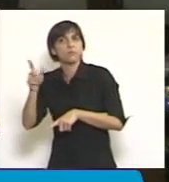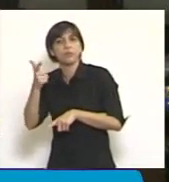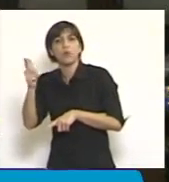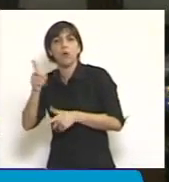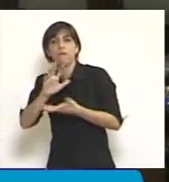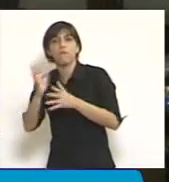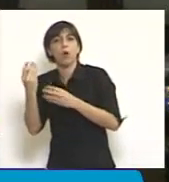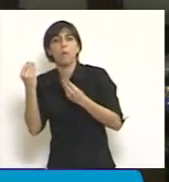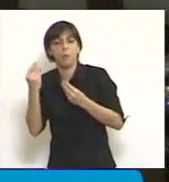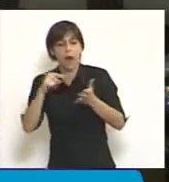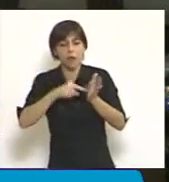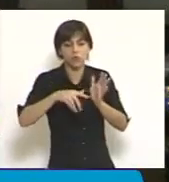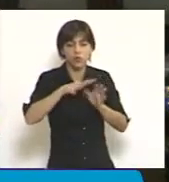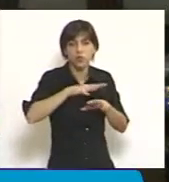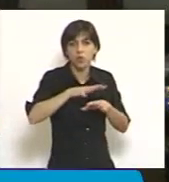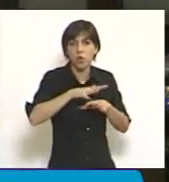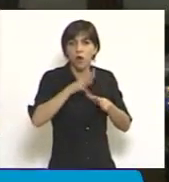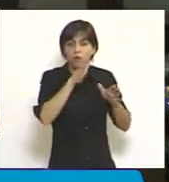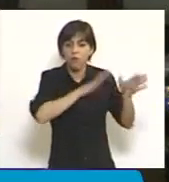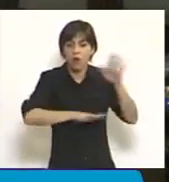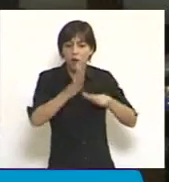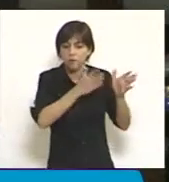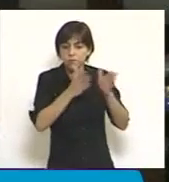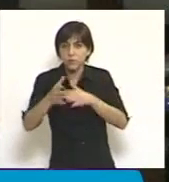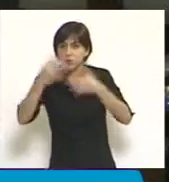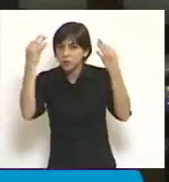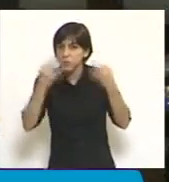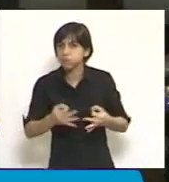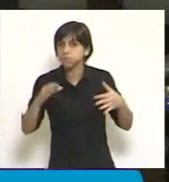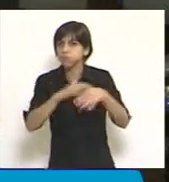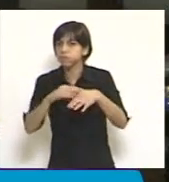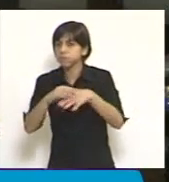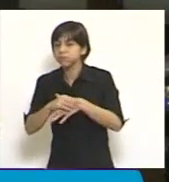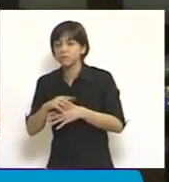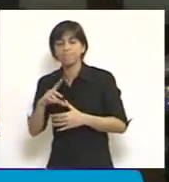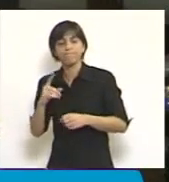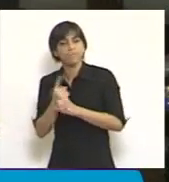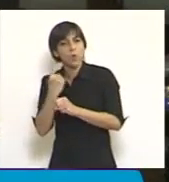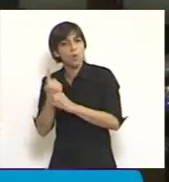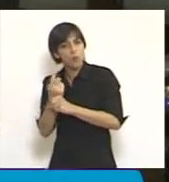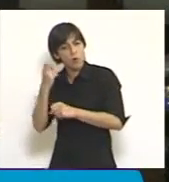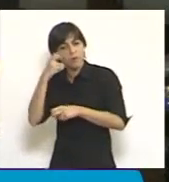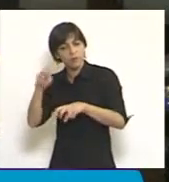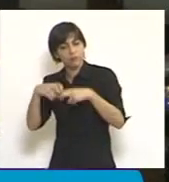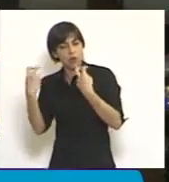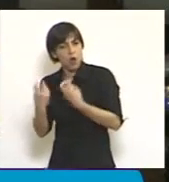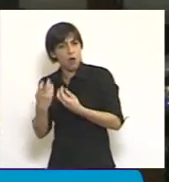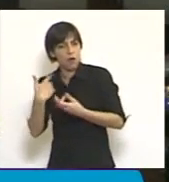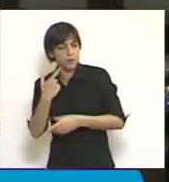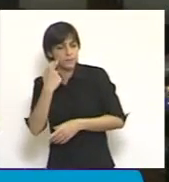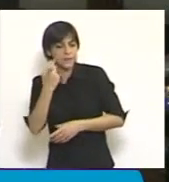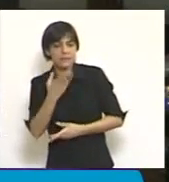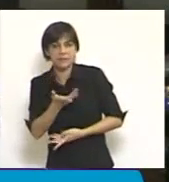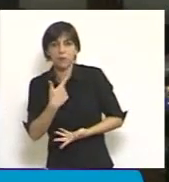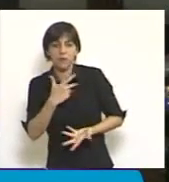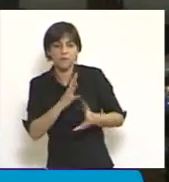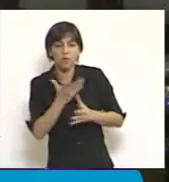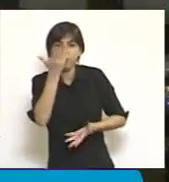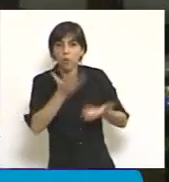de la transferencia que debe producirse, el Congreso Nacional hoy en día carece de atribuciones para resolver